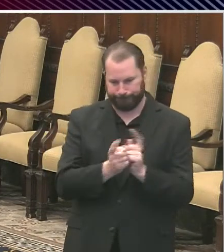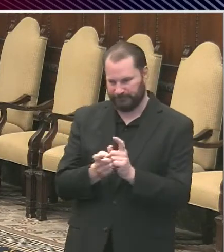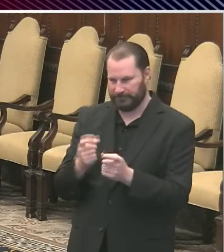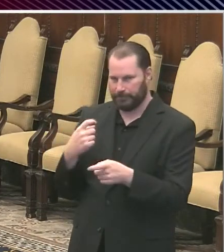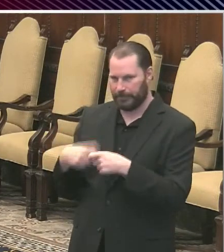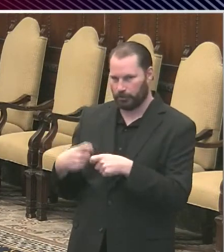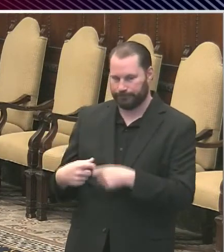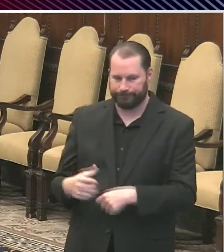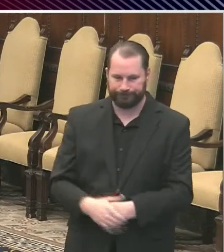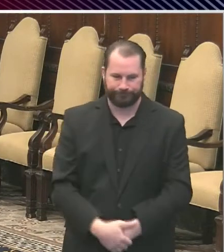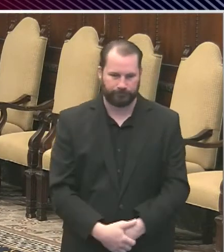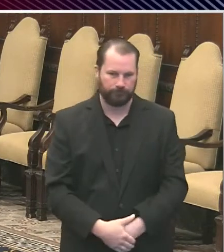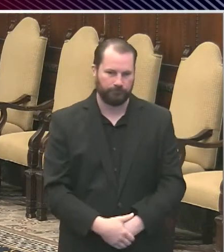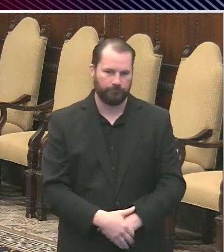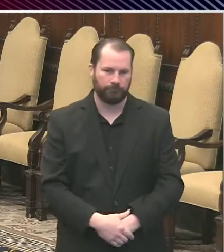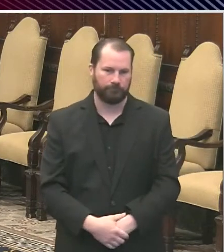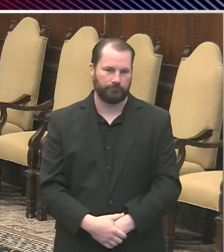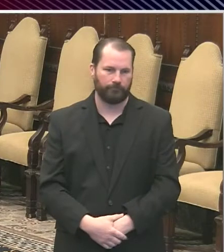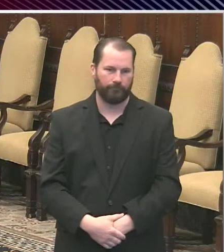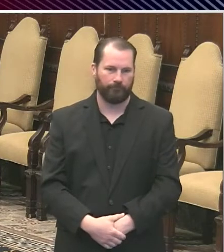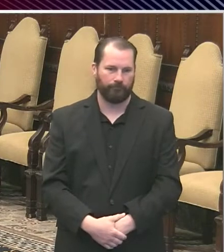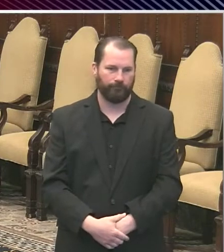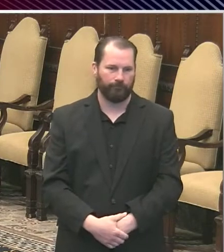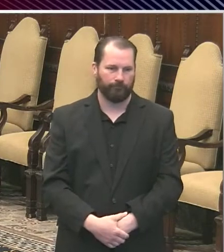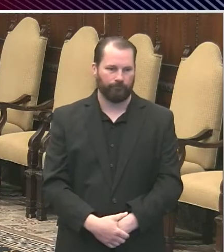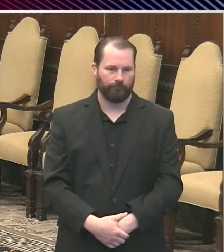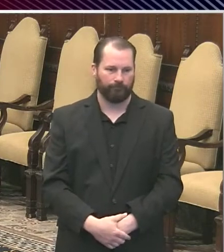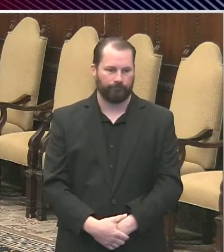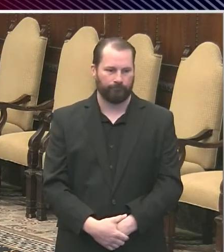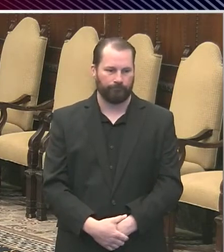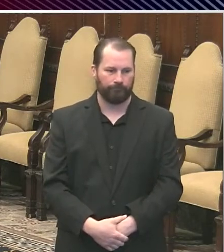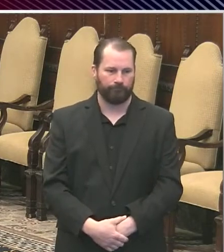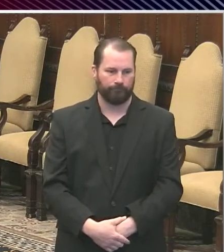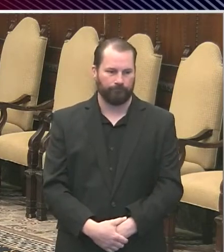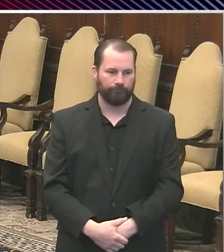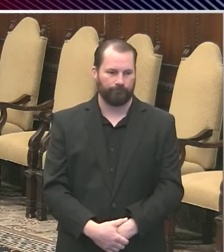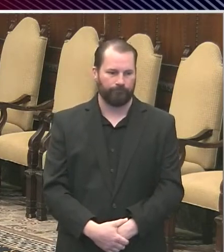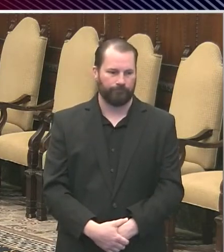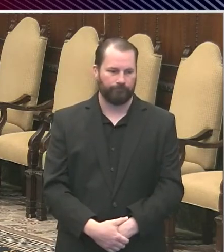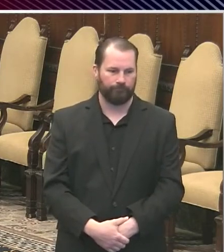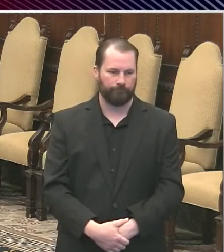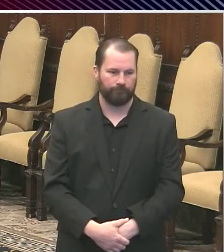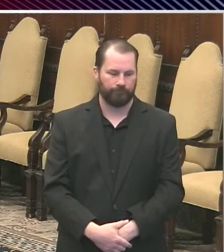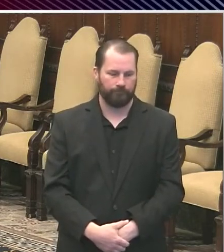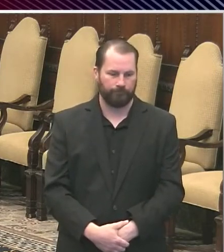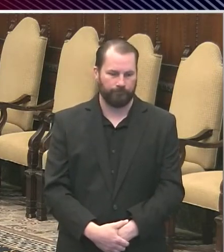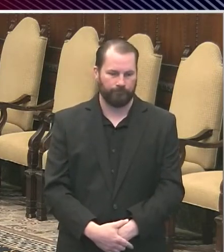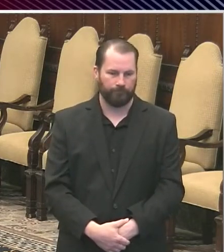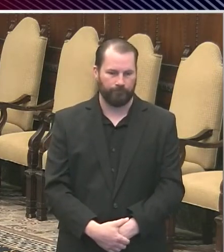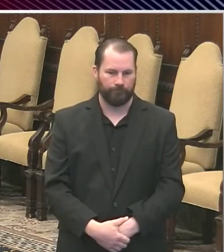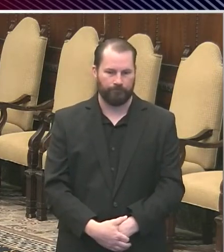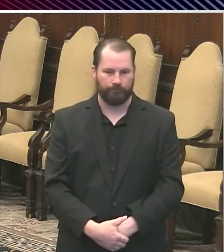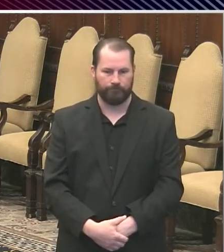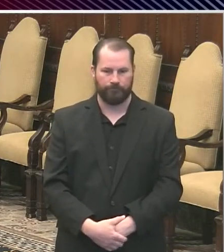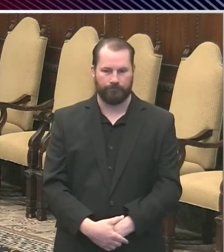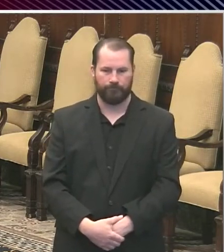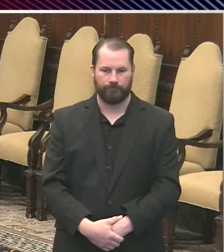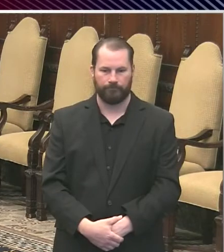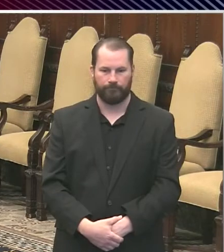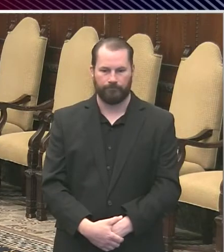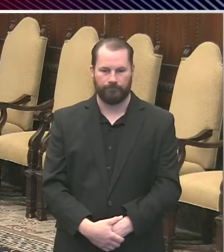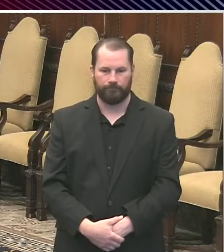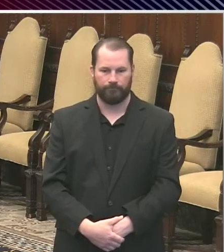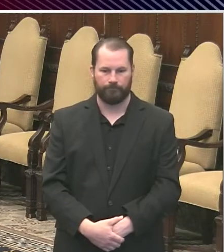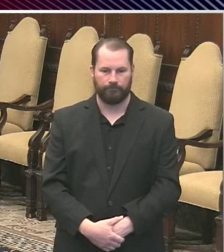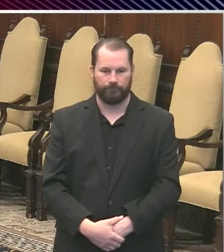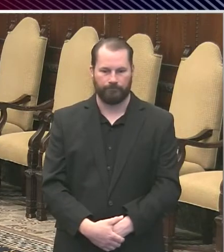mientras se cierran los negocios y más demora eso, obviamente eso va a afectar nuestra economía. Nosotros vamos a solicitar todos los fondos que